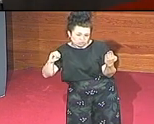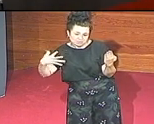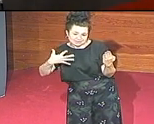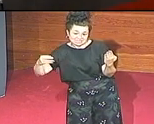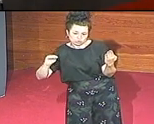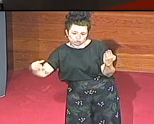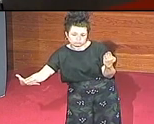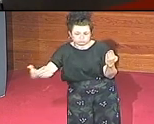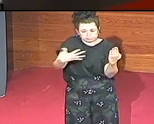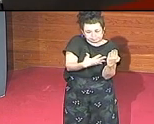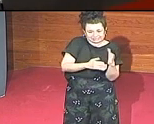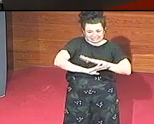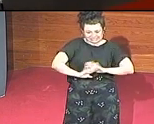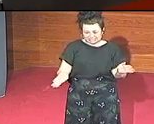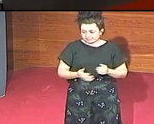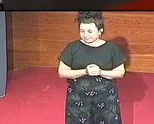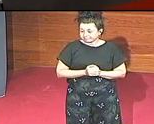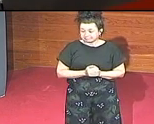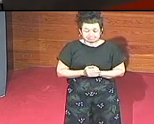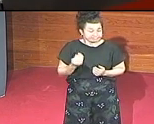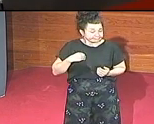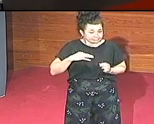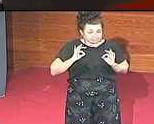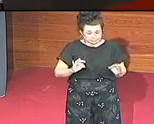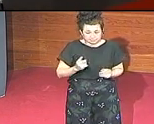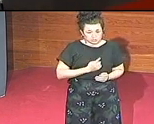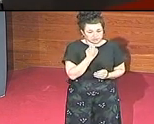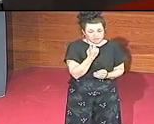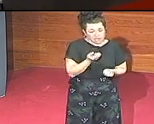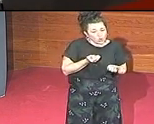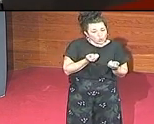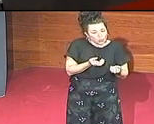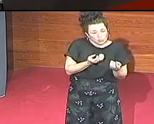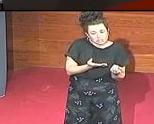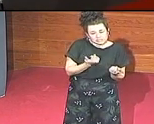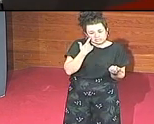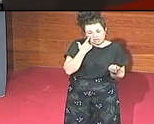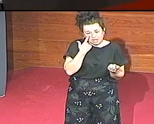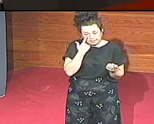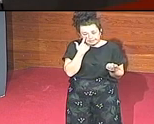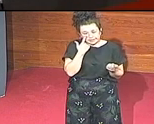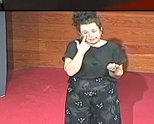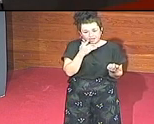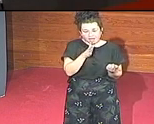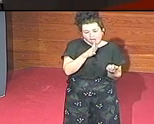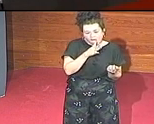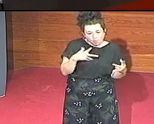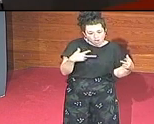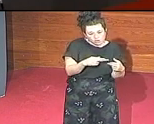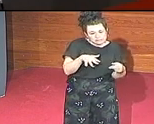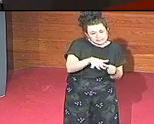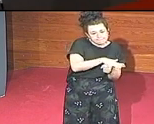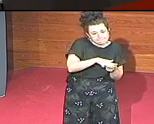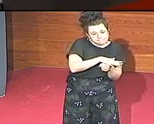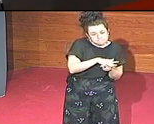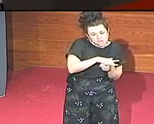y lo mismo es lo mismo un día estás contando esos los que os contaba antes los cortes de agua en salburua y